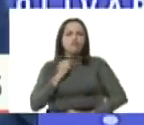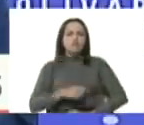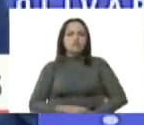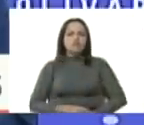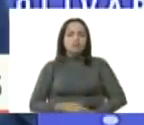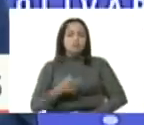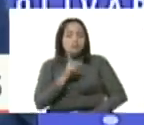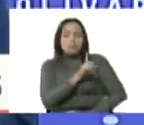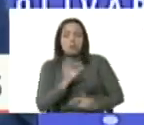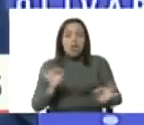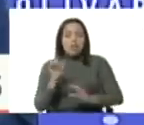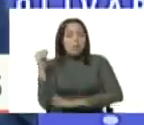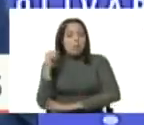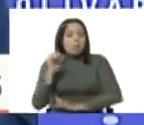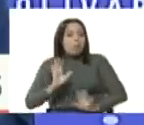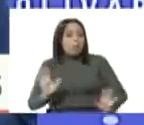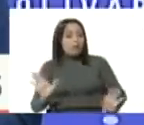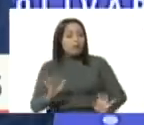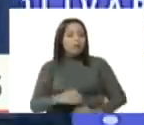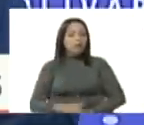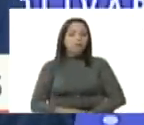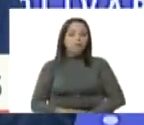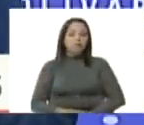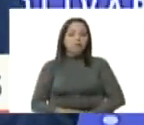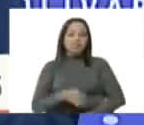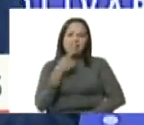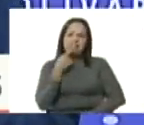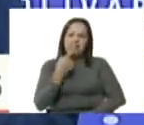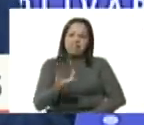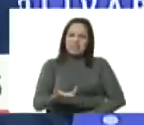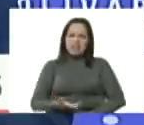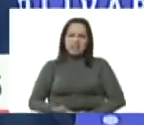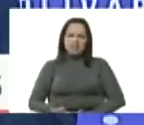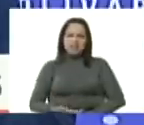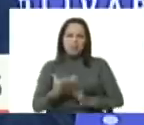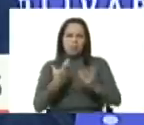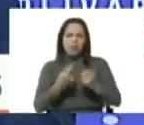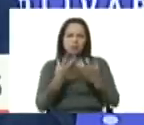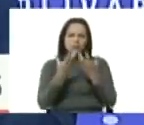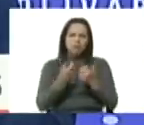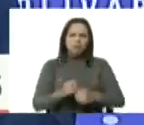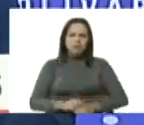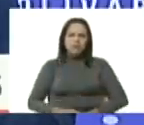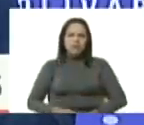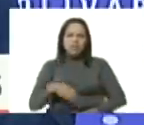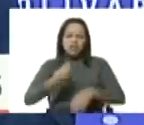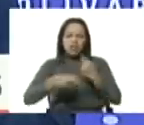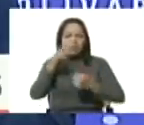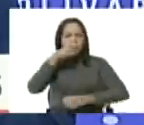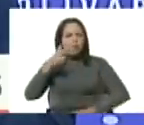para. Si yo les dijera los datos que tenemos de cómo el pueblo,